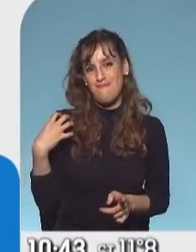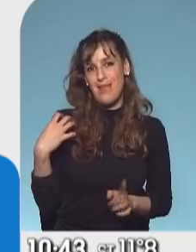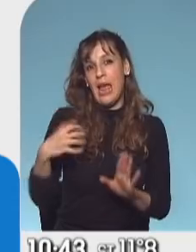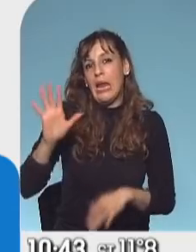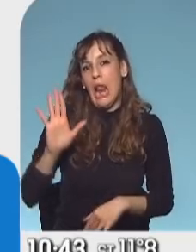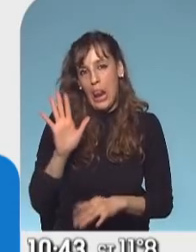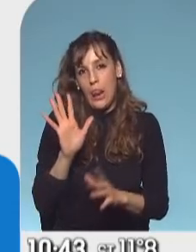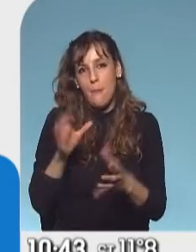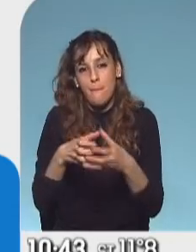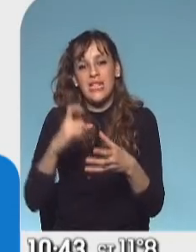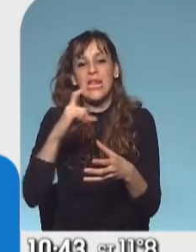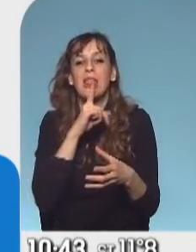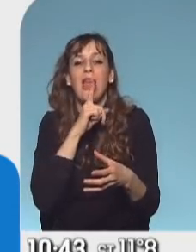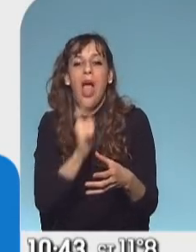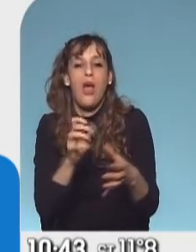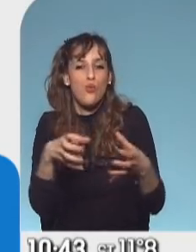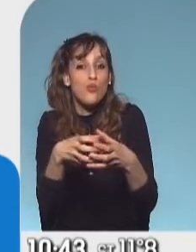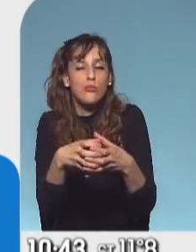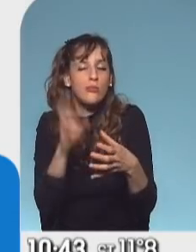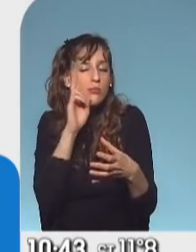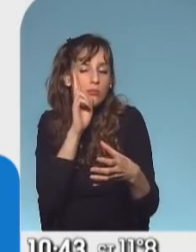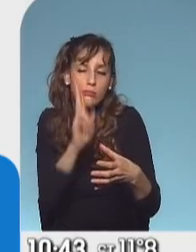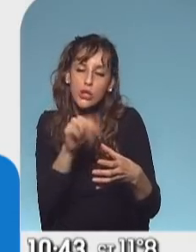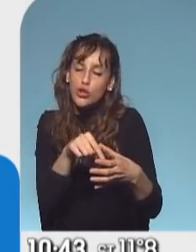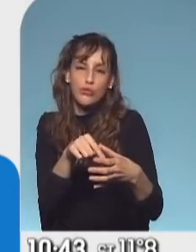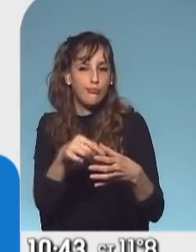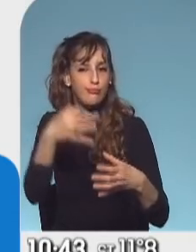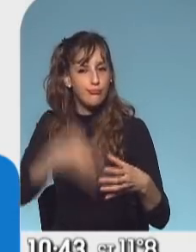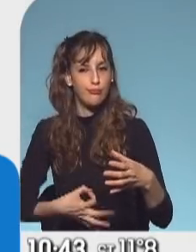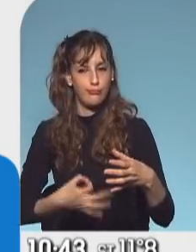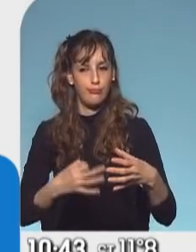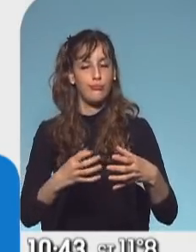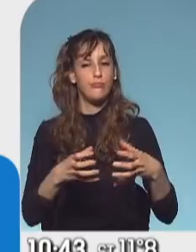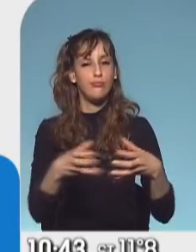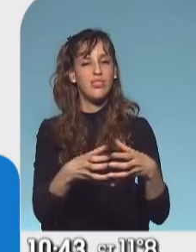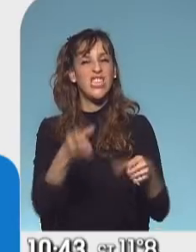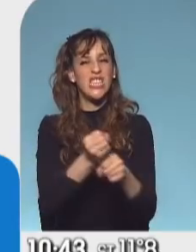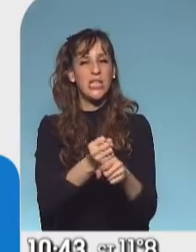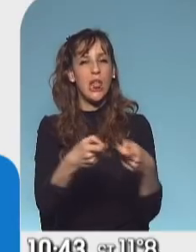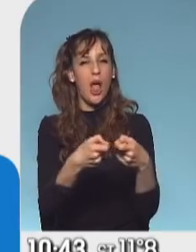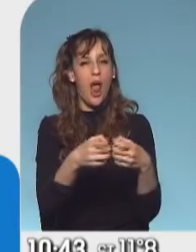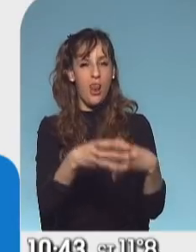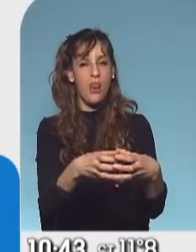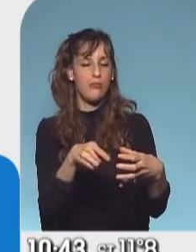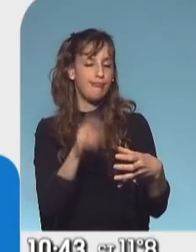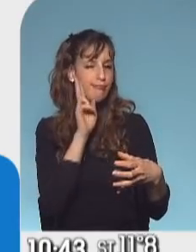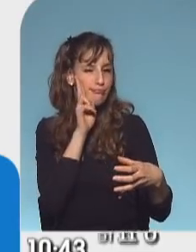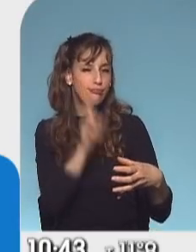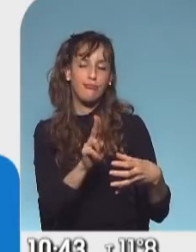los dirigentes de la CTA. Él lo sabe. Son auténticos dirigentes sindicales y yo los valoro enormemente.